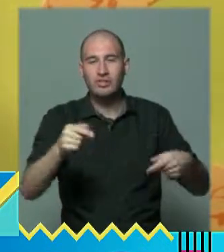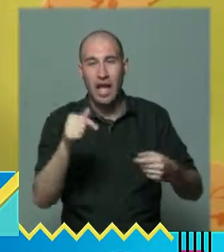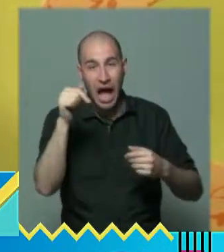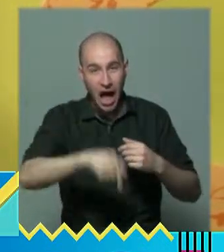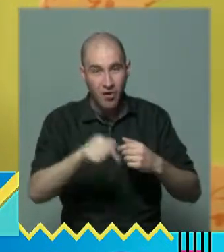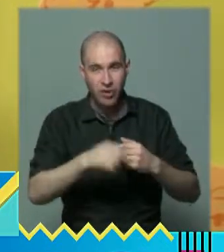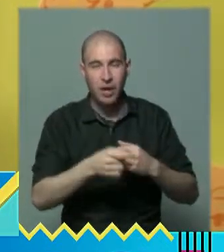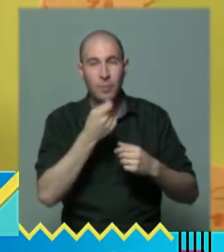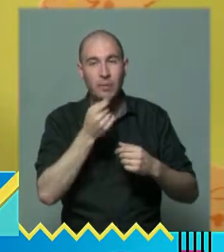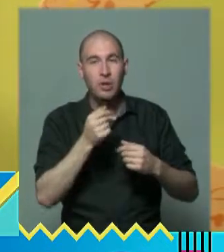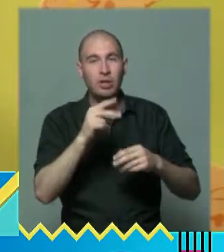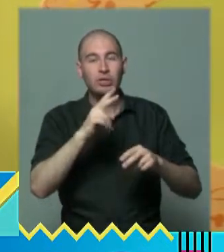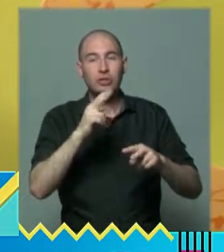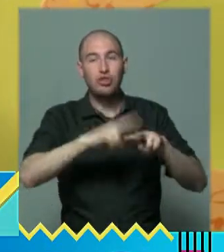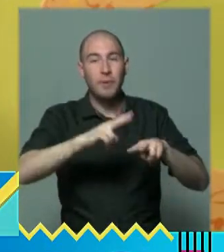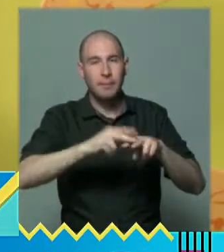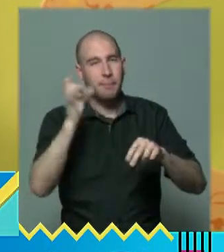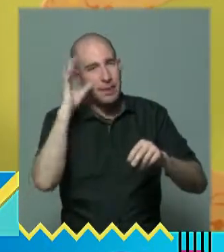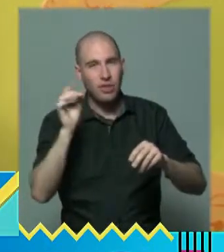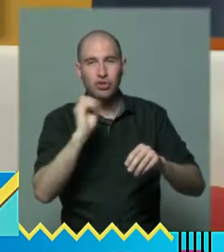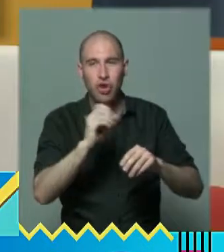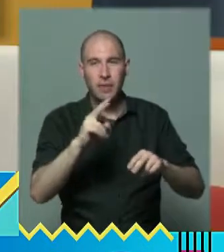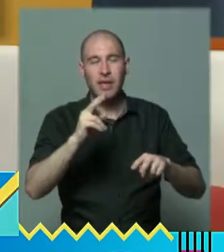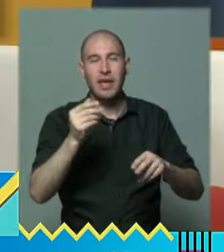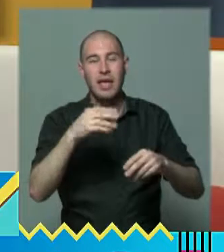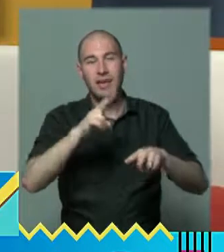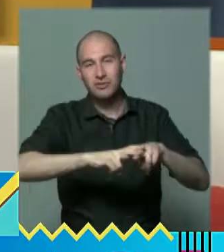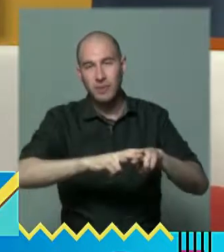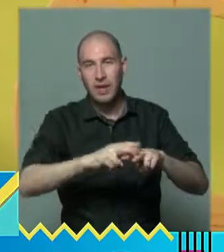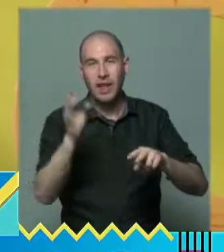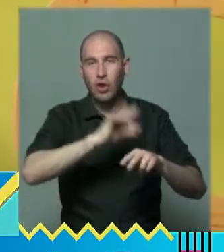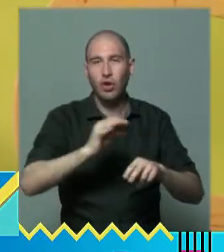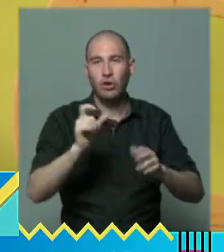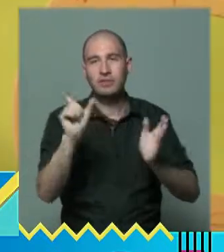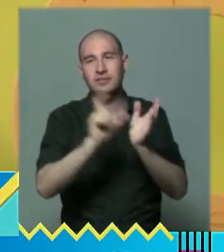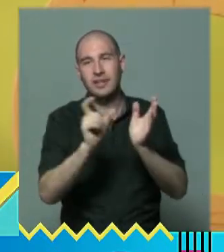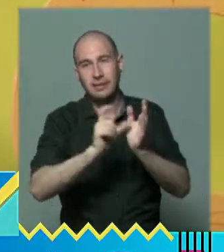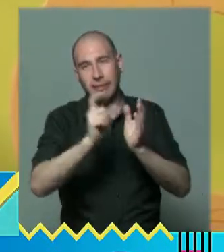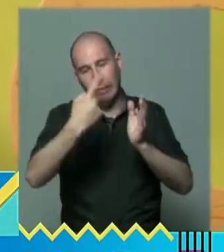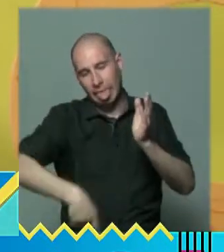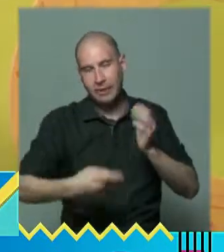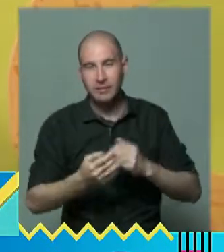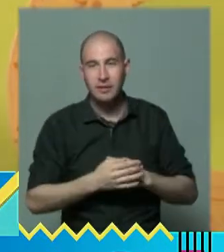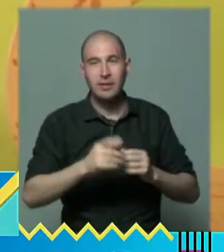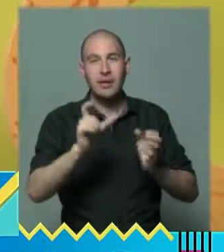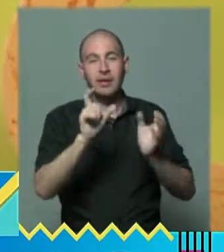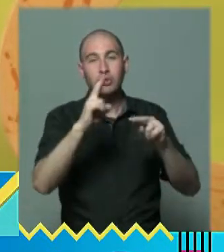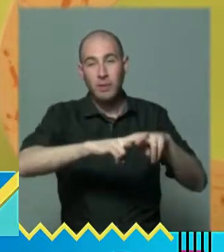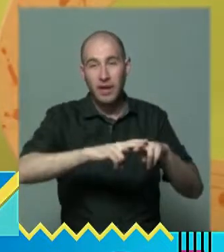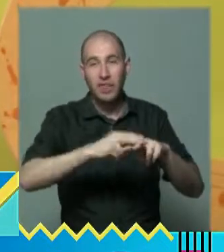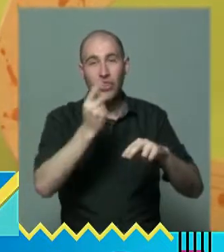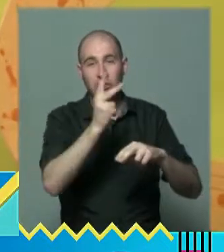Hoy, Supercanal, perdónenme que nombre, la empresa de cable o la empresa de TV satelital, tiene la empresa de cable más